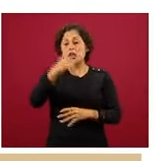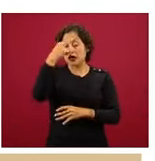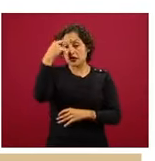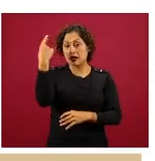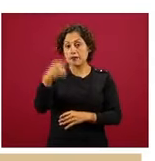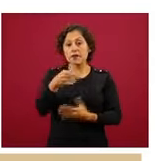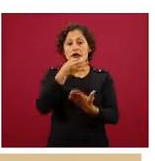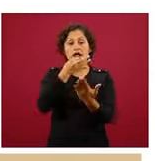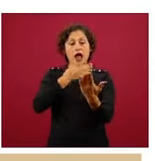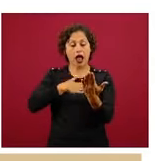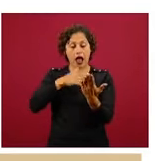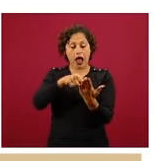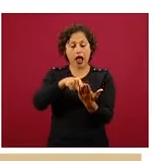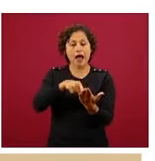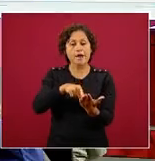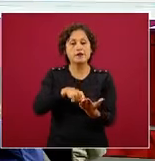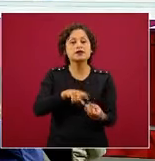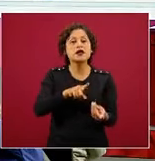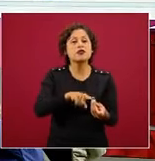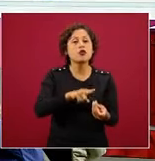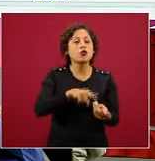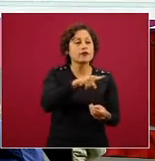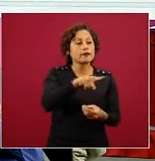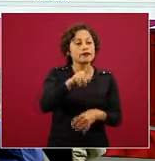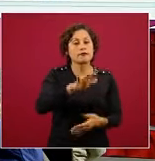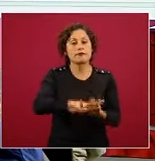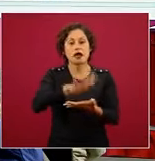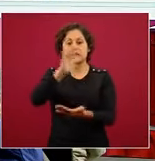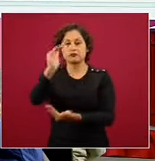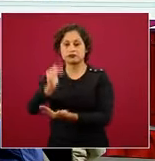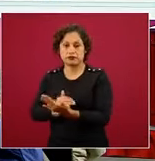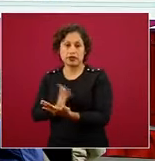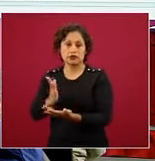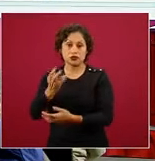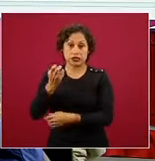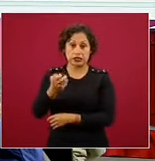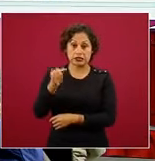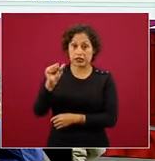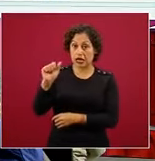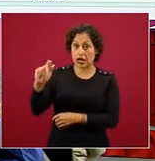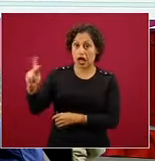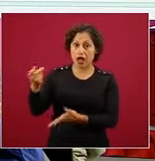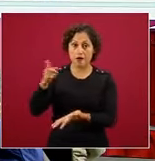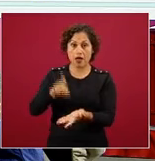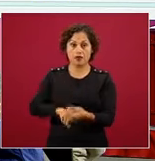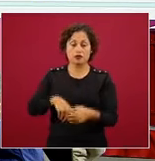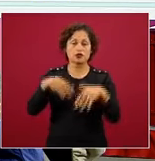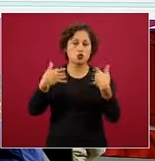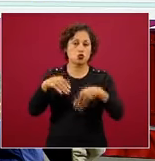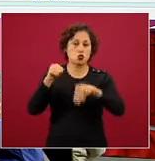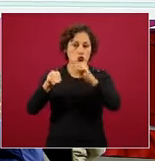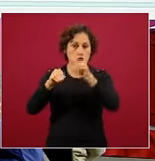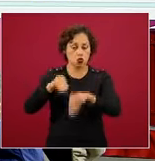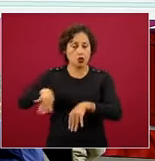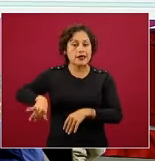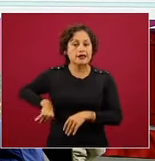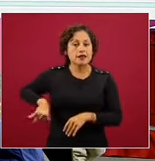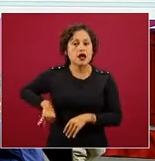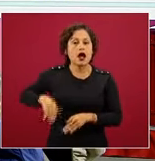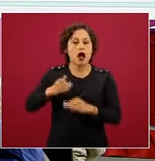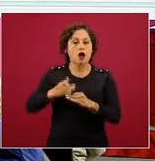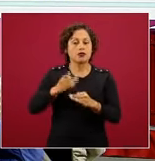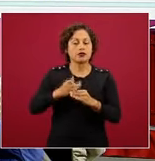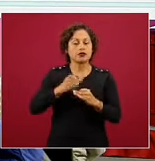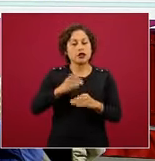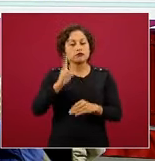ocurriendo con mayor frecuencia. Entonces, el sistema es bastante interesante, hasta ahora nos está dando buenos resultados y pensamos que